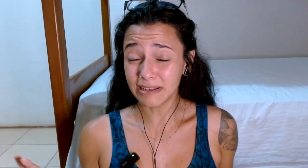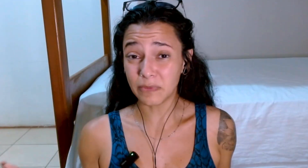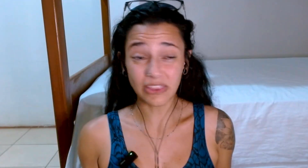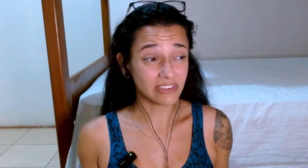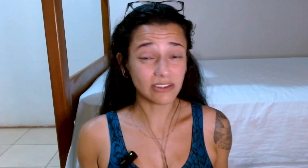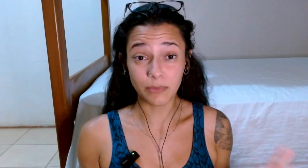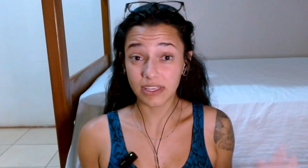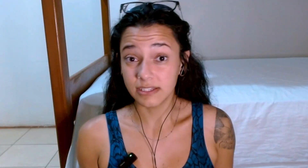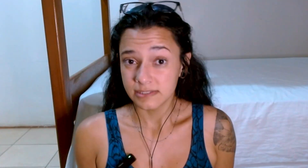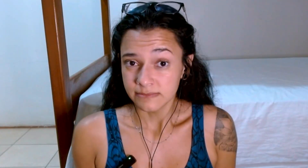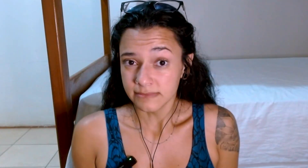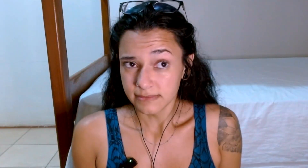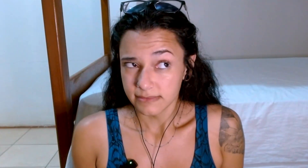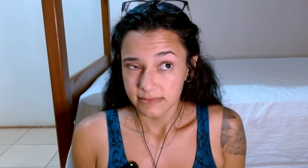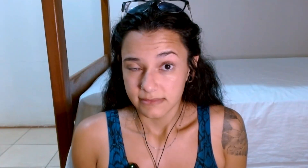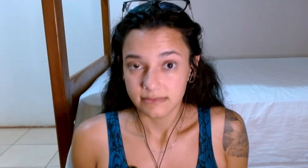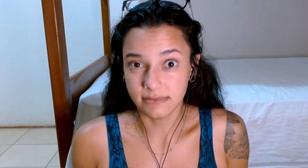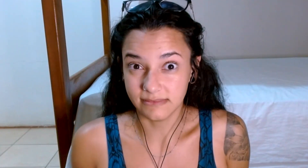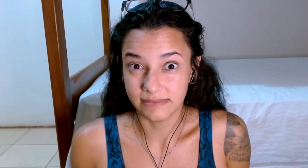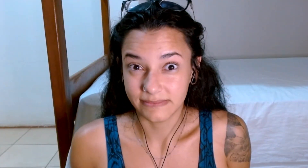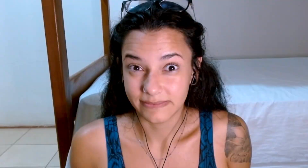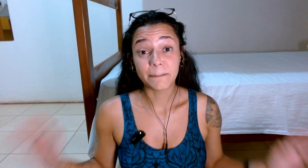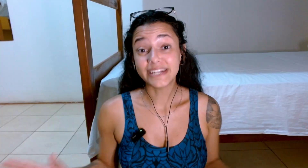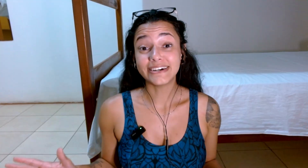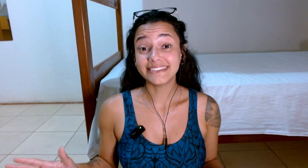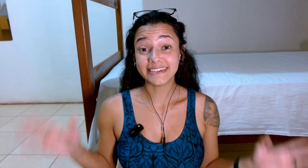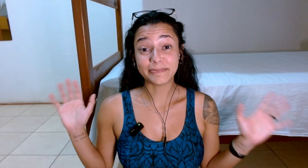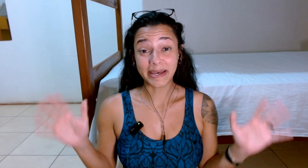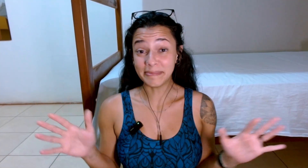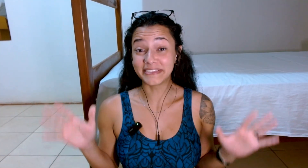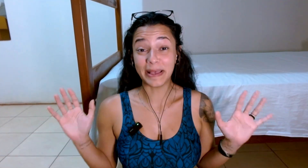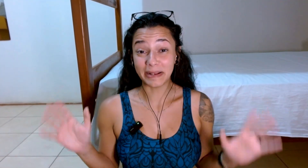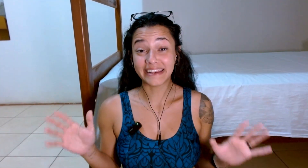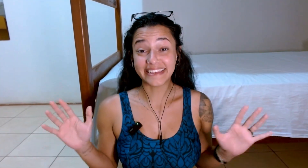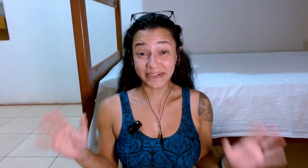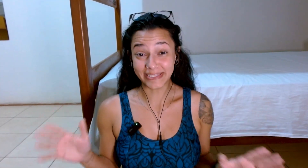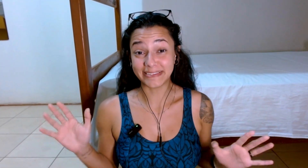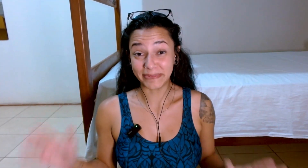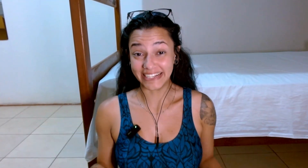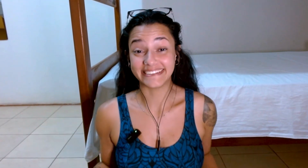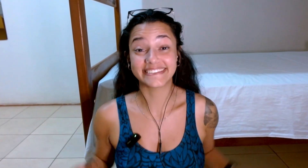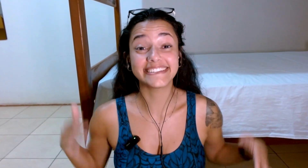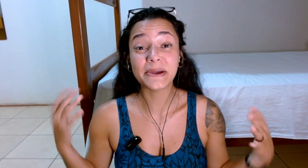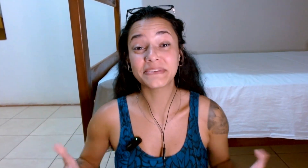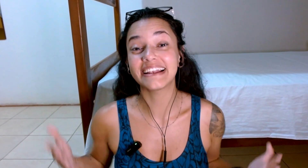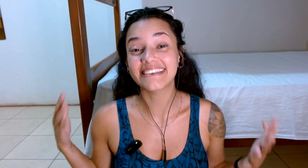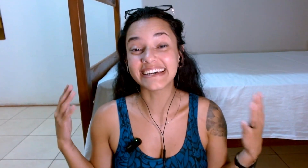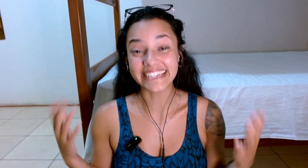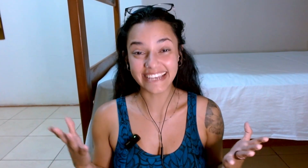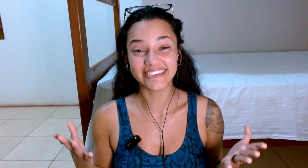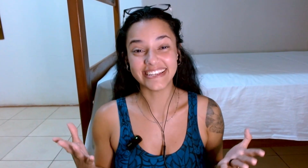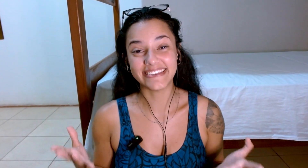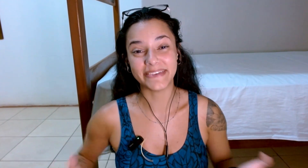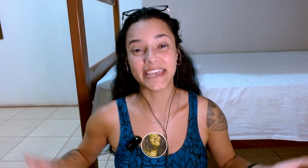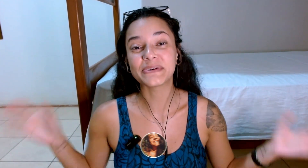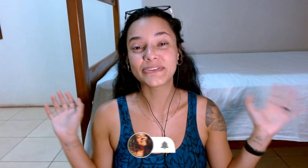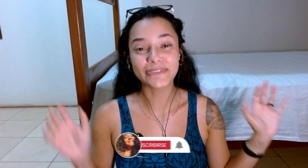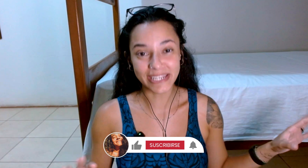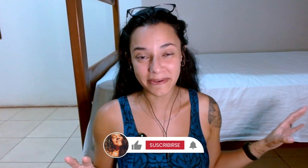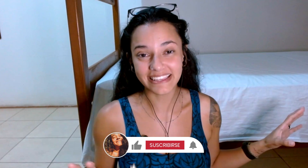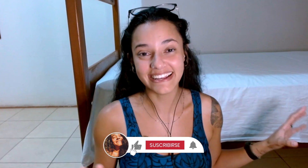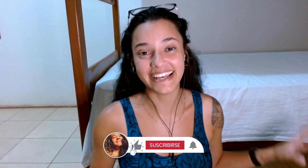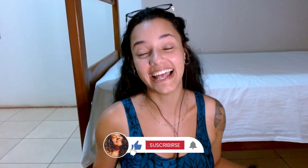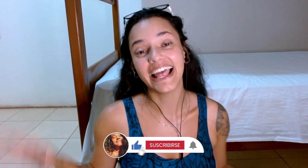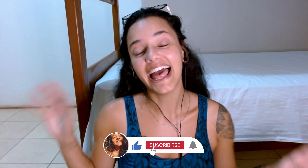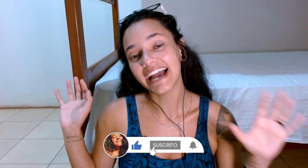ya empezamos el vídeo así como que Pero antes vamos a hablar de cosas buenas si te gustan las reacciones de